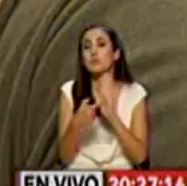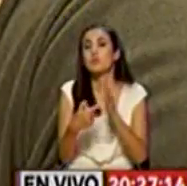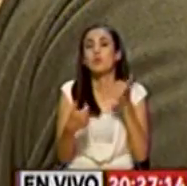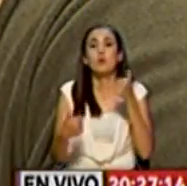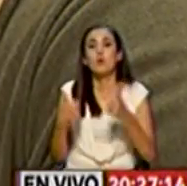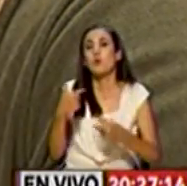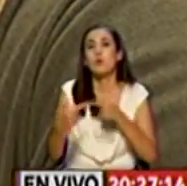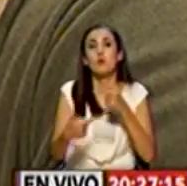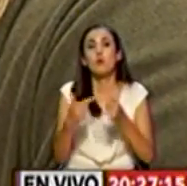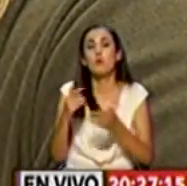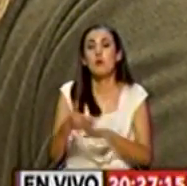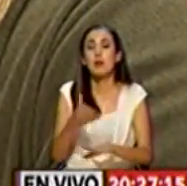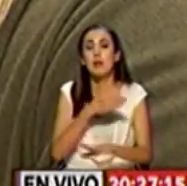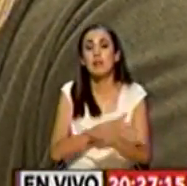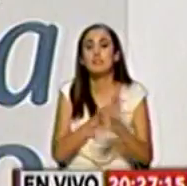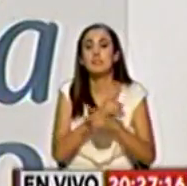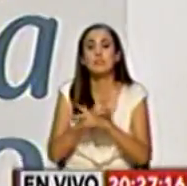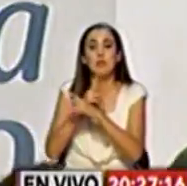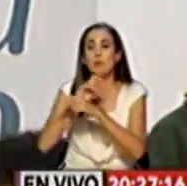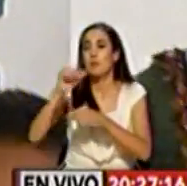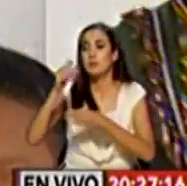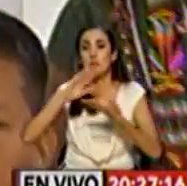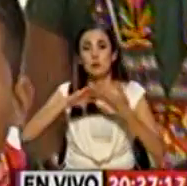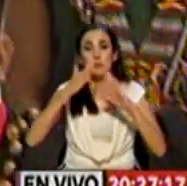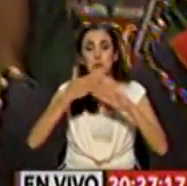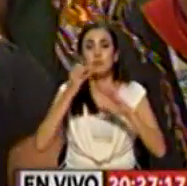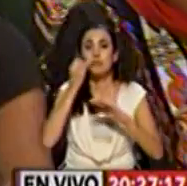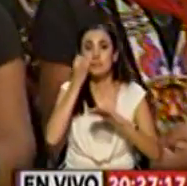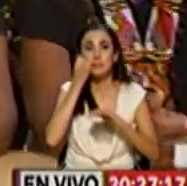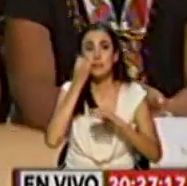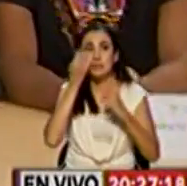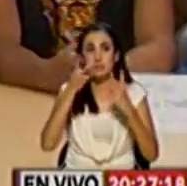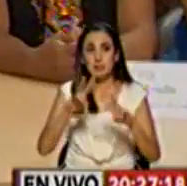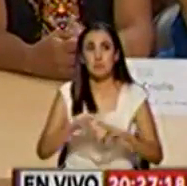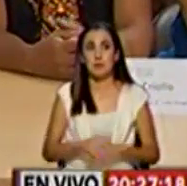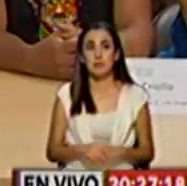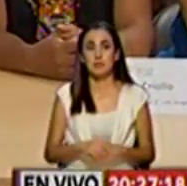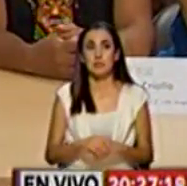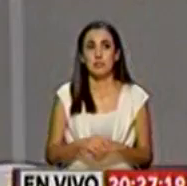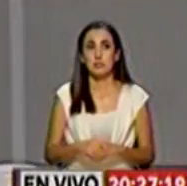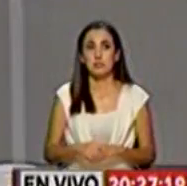constituye en un precedente para proteger a otras comunidades. Sofía Montoya, Telediario.